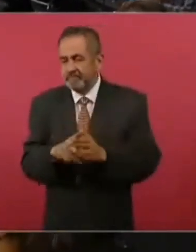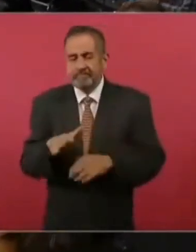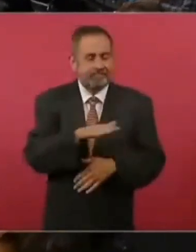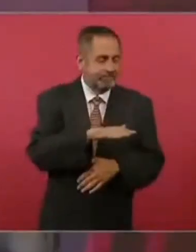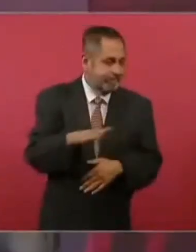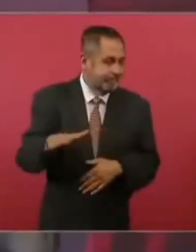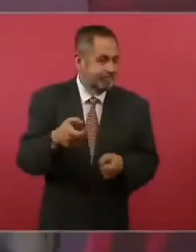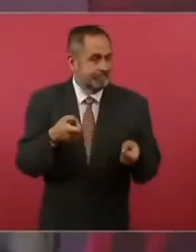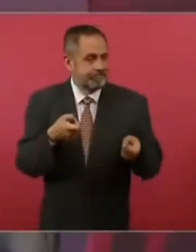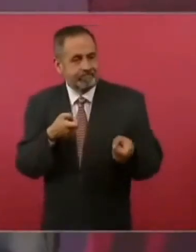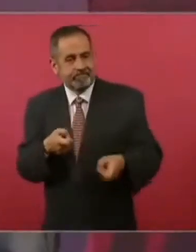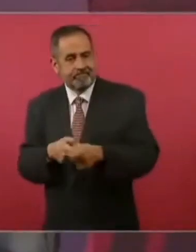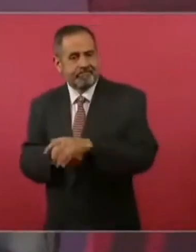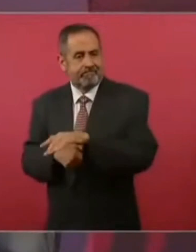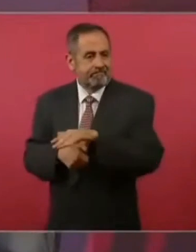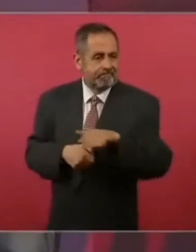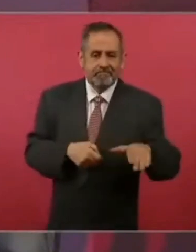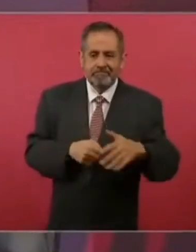masacres,